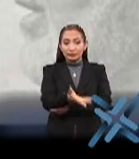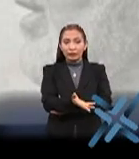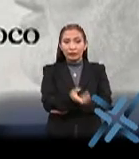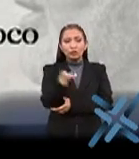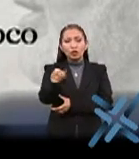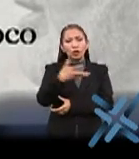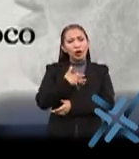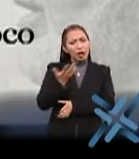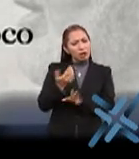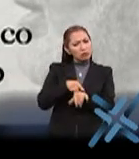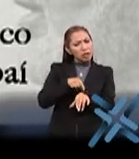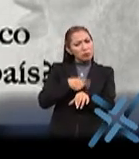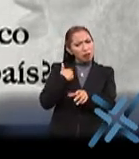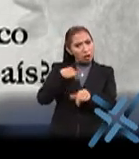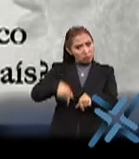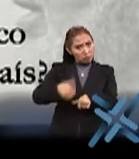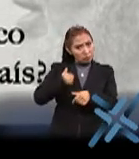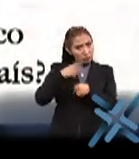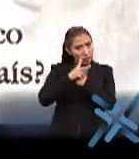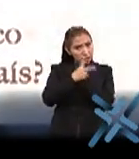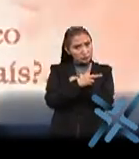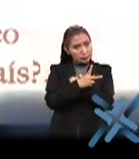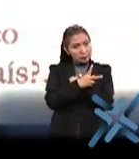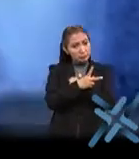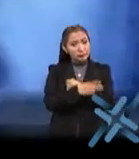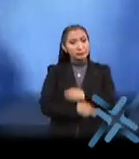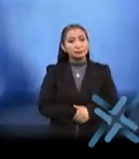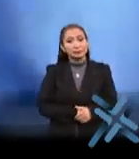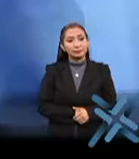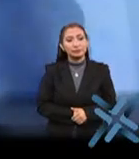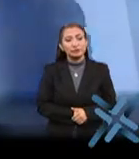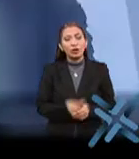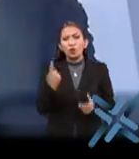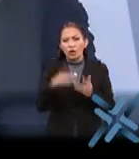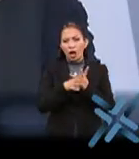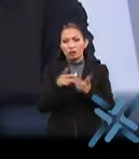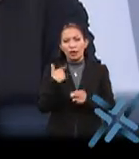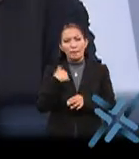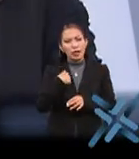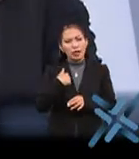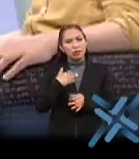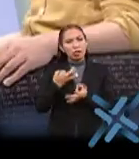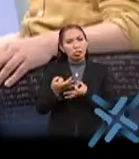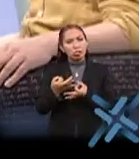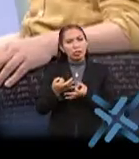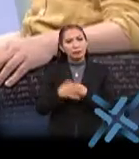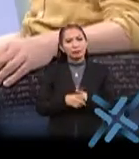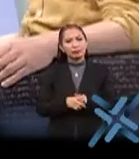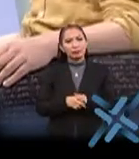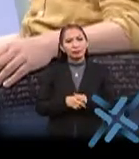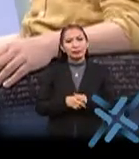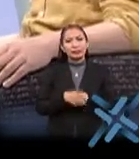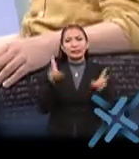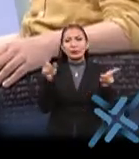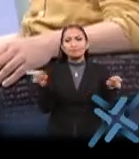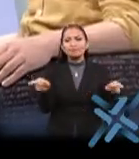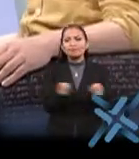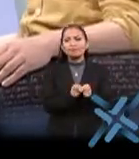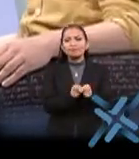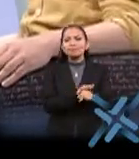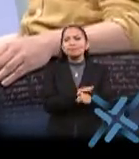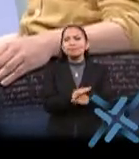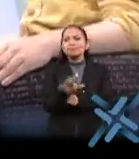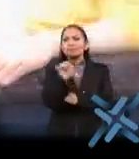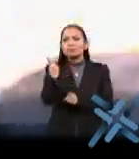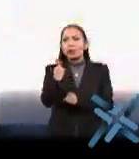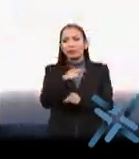¿Lleva usted poco tiempo en este país? Mira, hay algo que a mí me llama mucho la atención de... Un tema, síntesis. Exactamente. ¿Cuáles son los